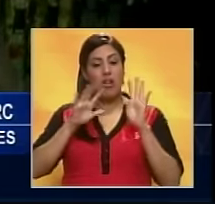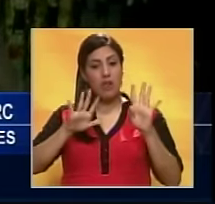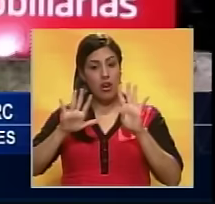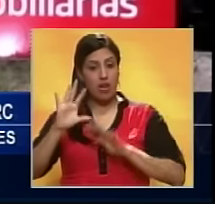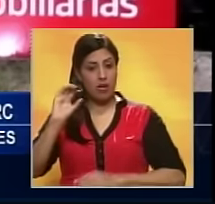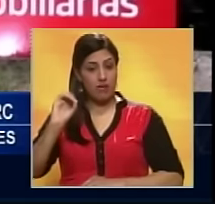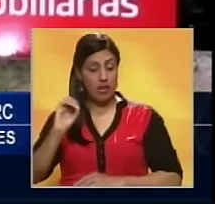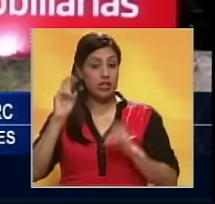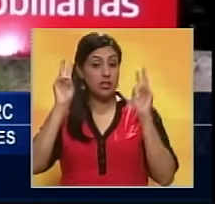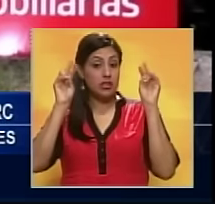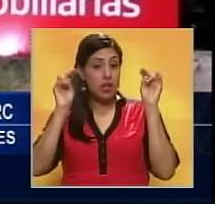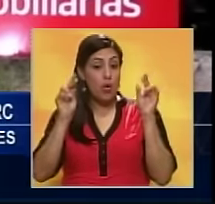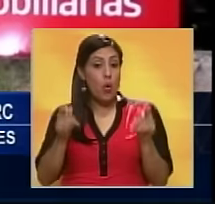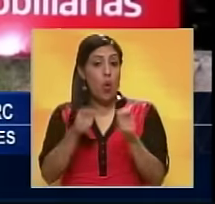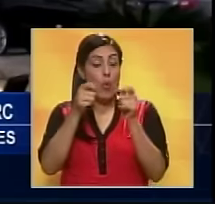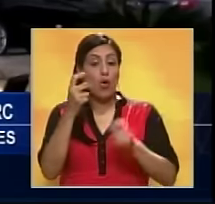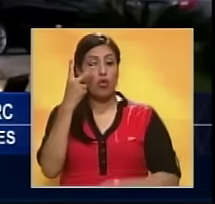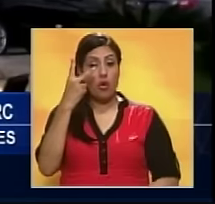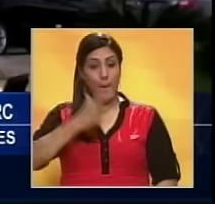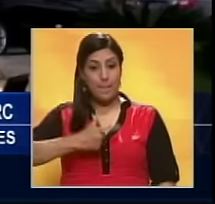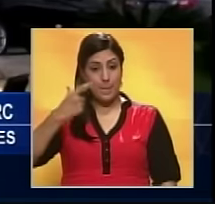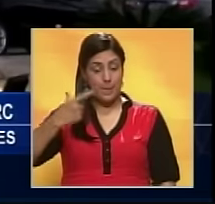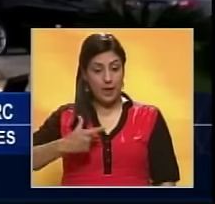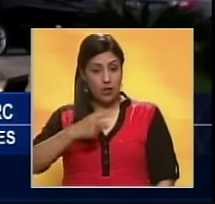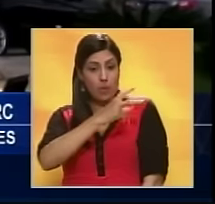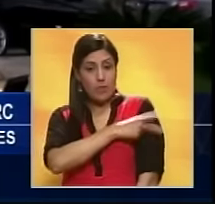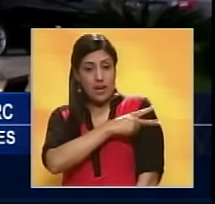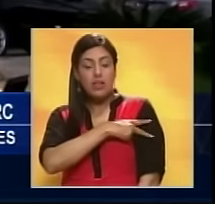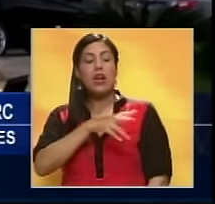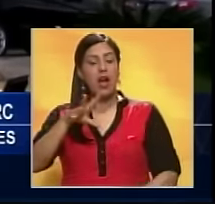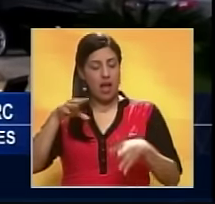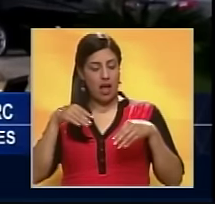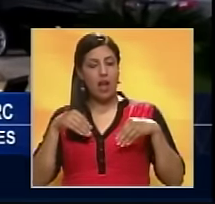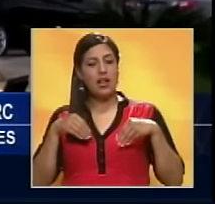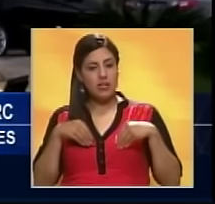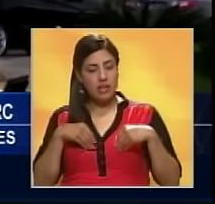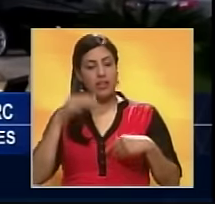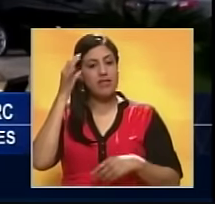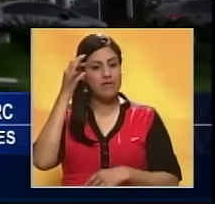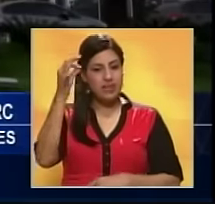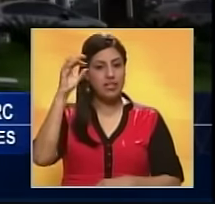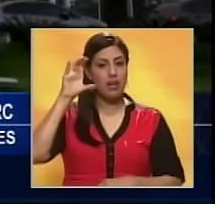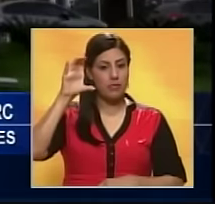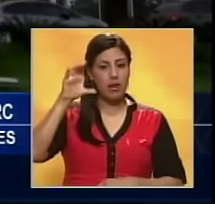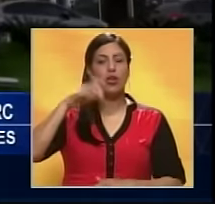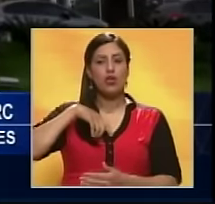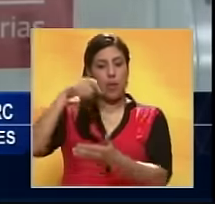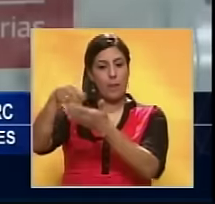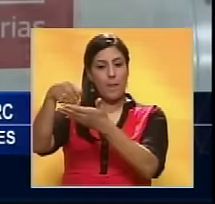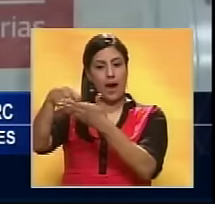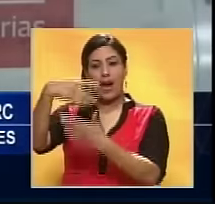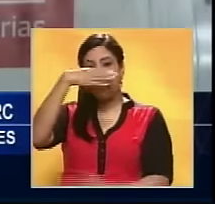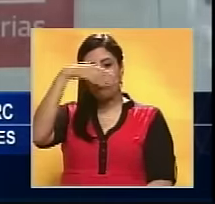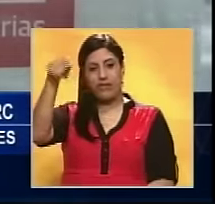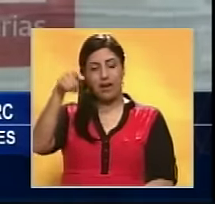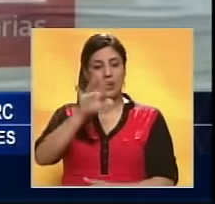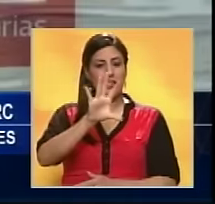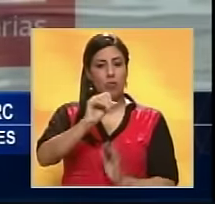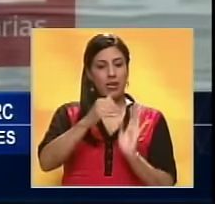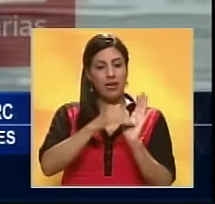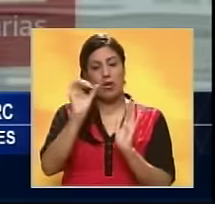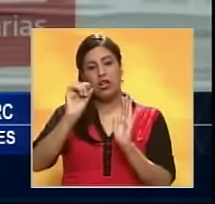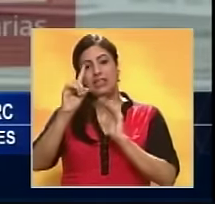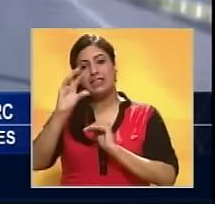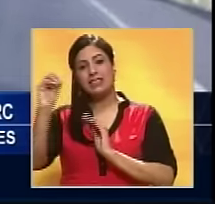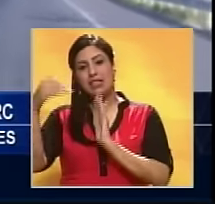90. Según la publicación, 2 ejecutivos de Odebrecht admitieron ante el fiscal de su país que realizaban pagos de entre $50,000